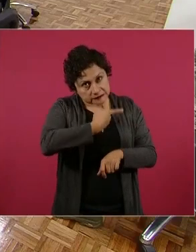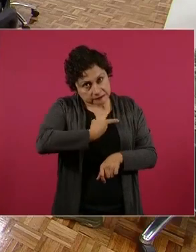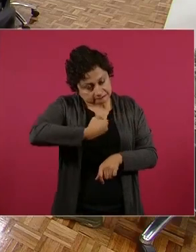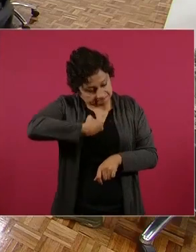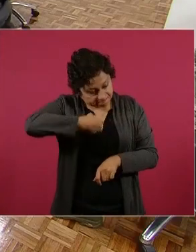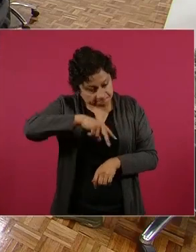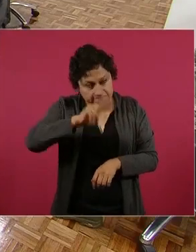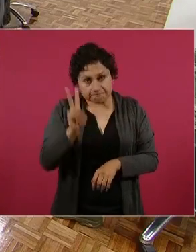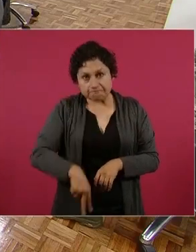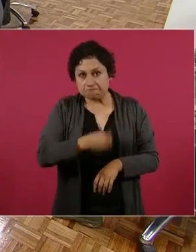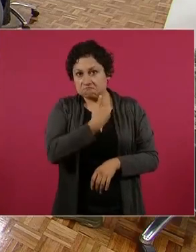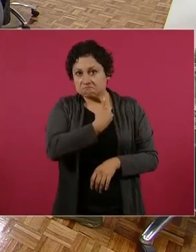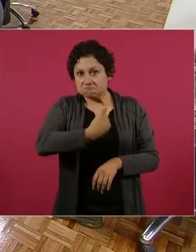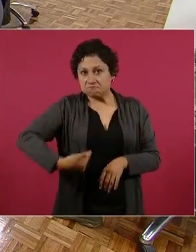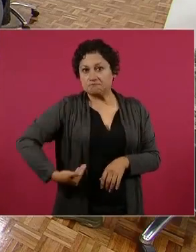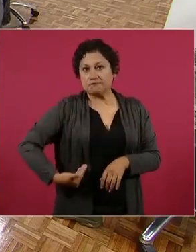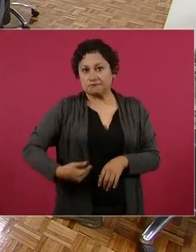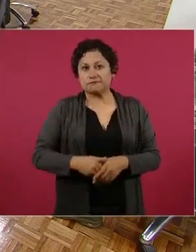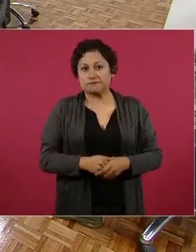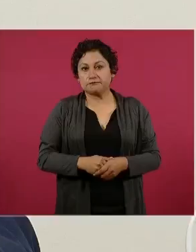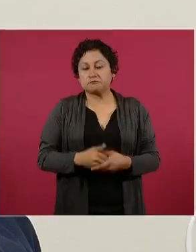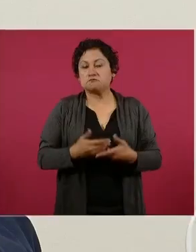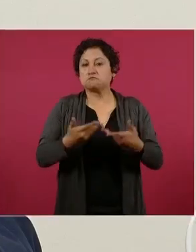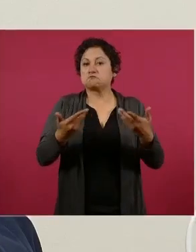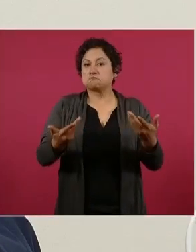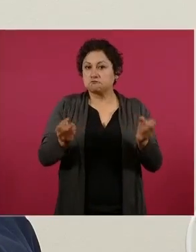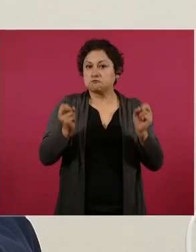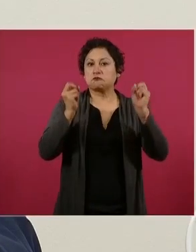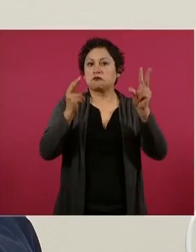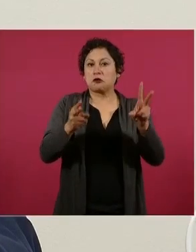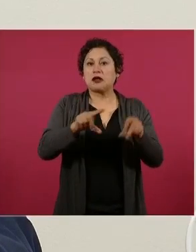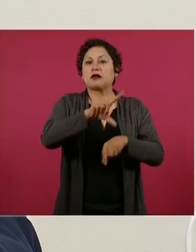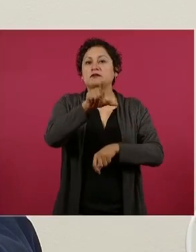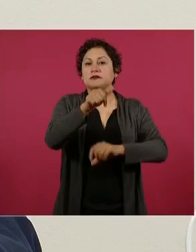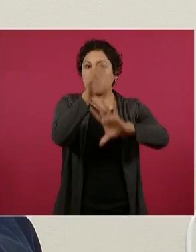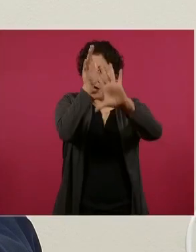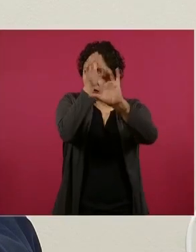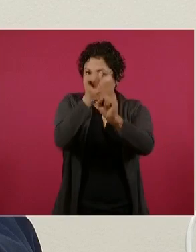de ahí surgieron los acuerdos de Bucareli.